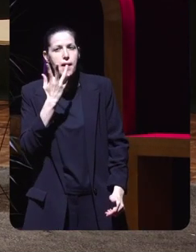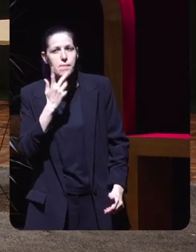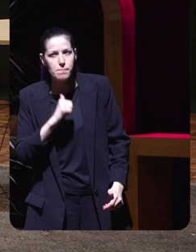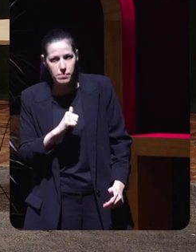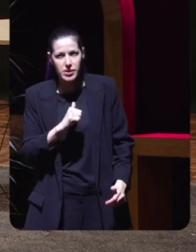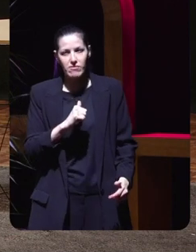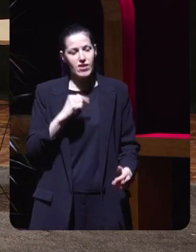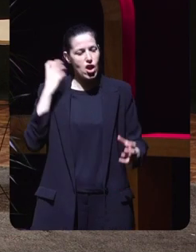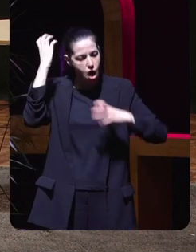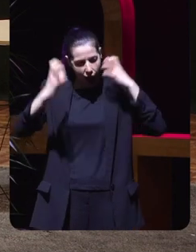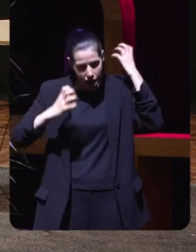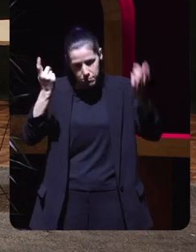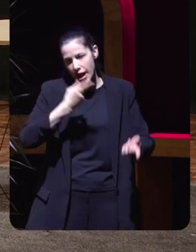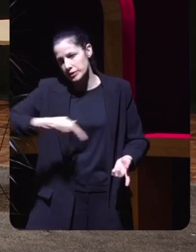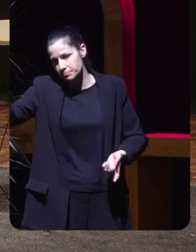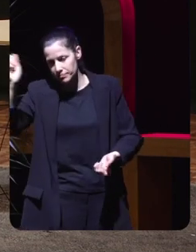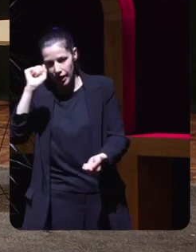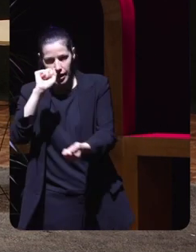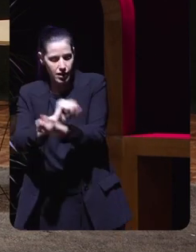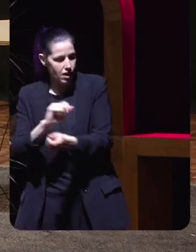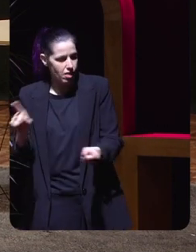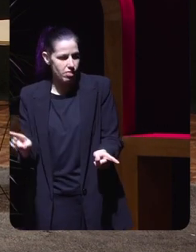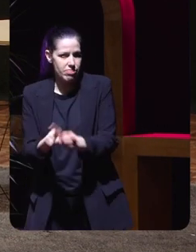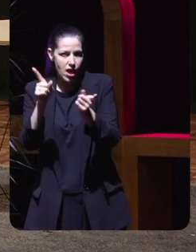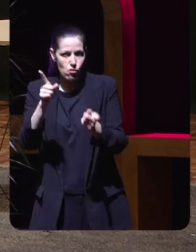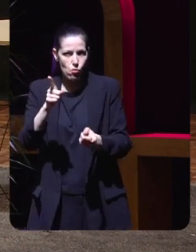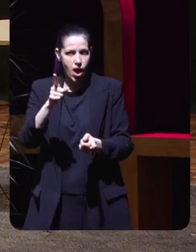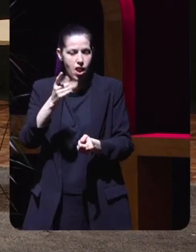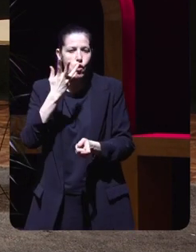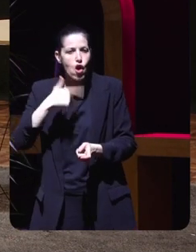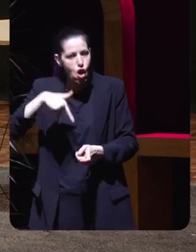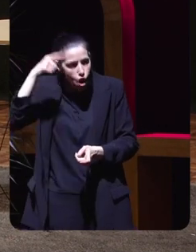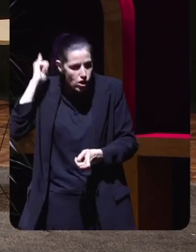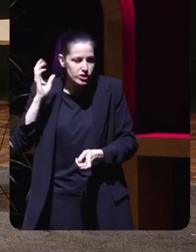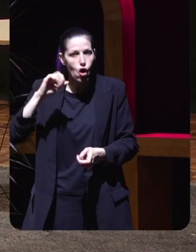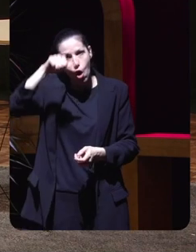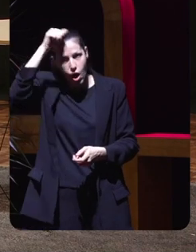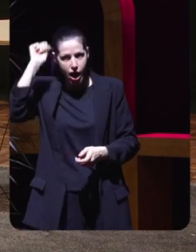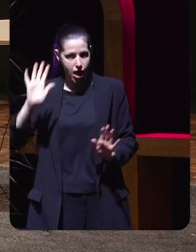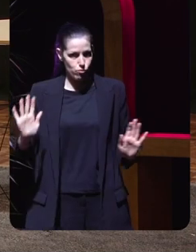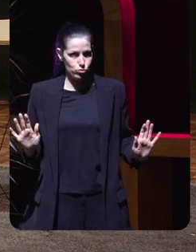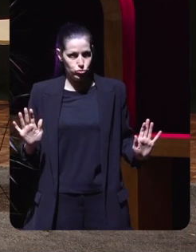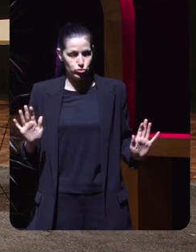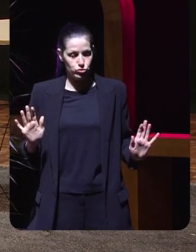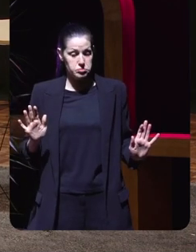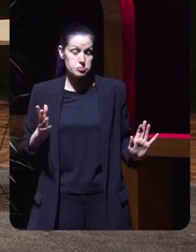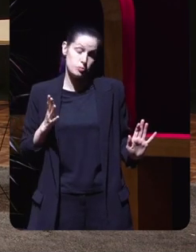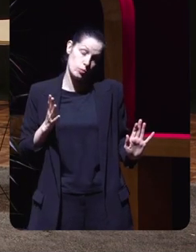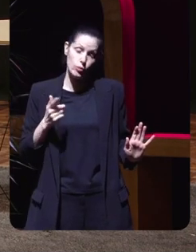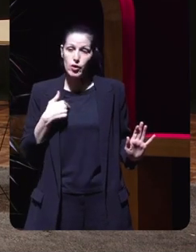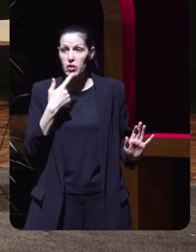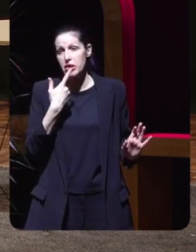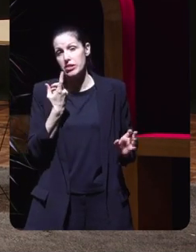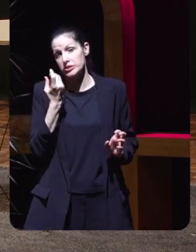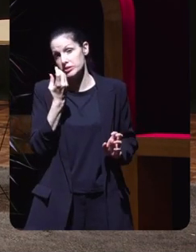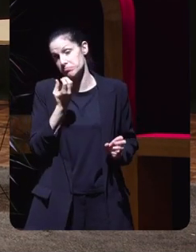a cadea se Eleven de o pelo decores o sellan calvos y claro puede ser así un comentario que dice bueno vale o sea